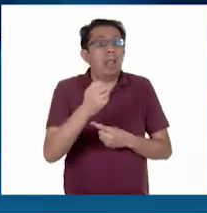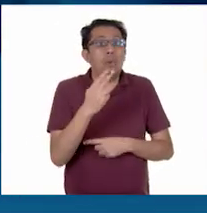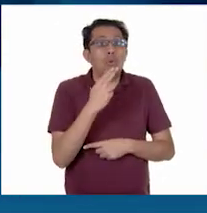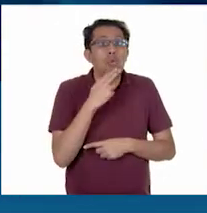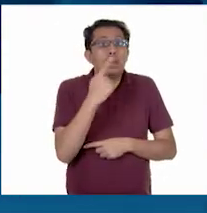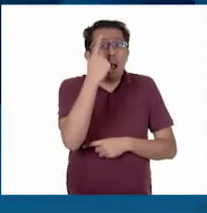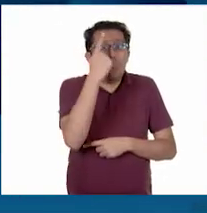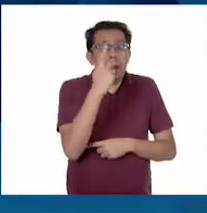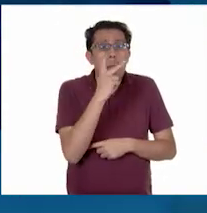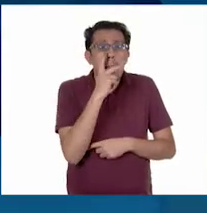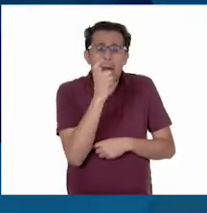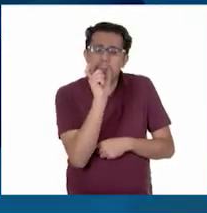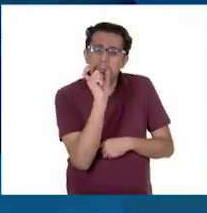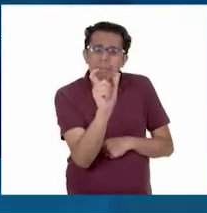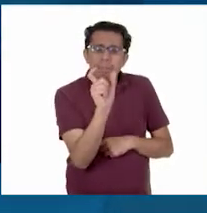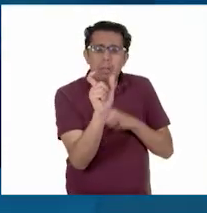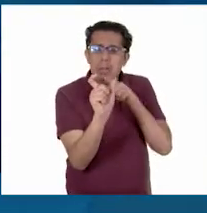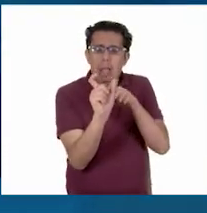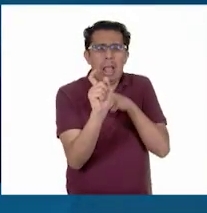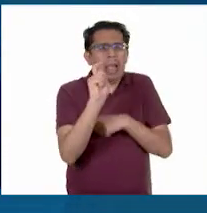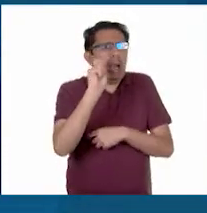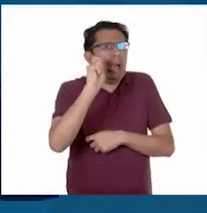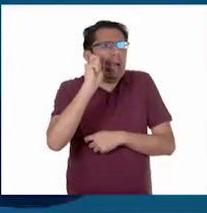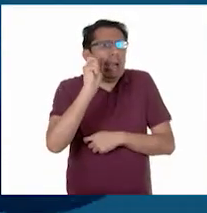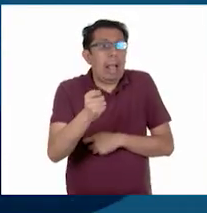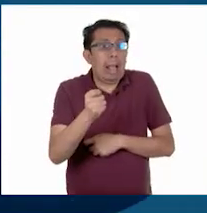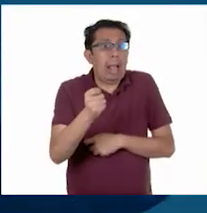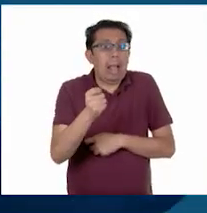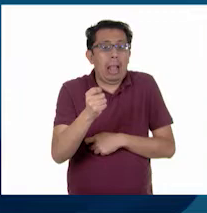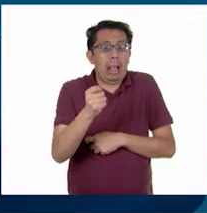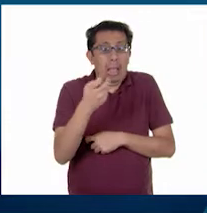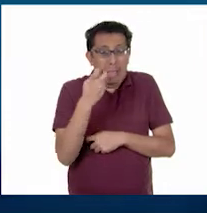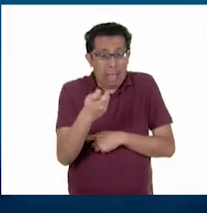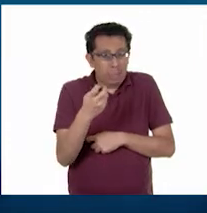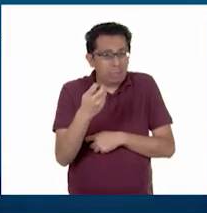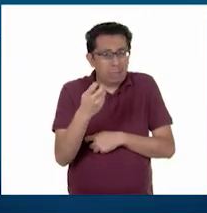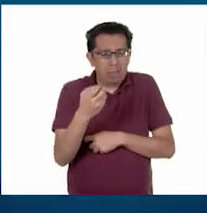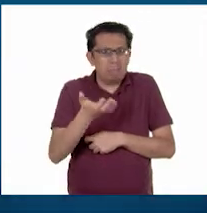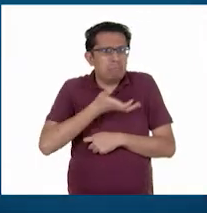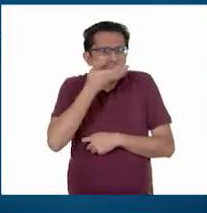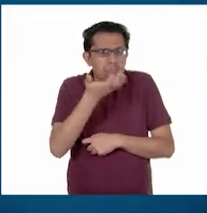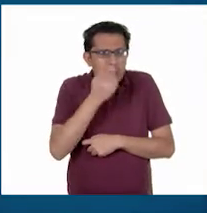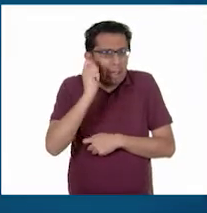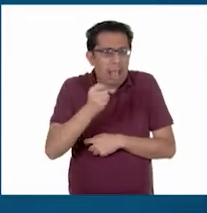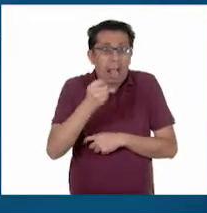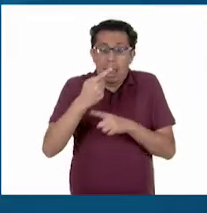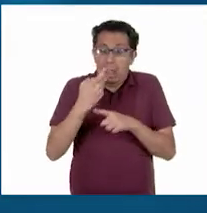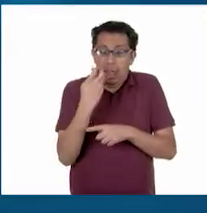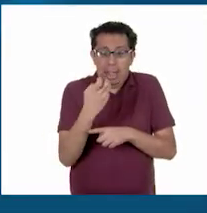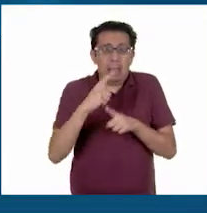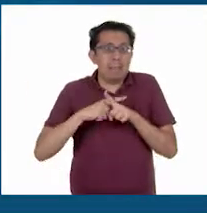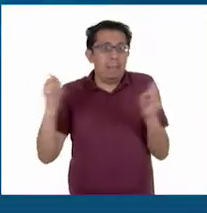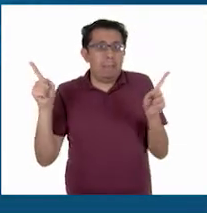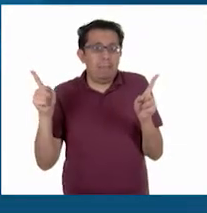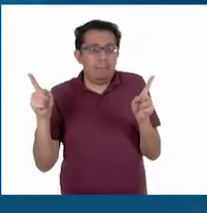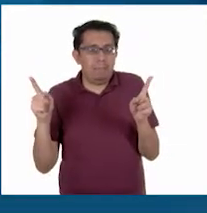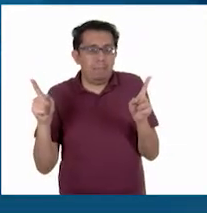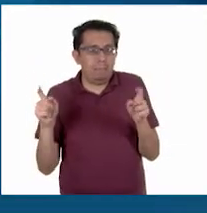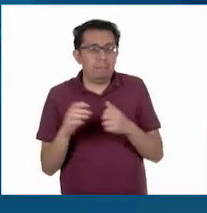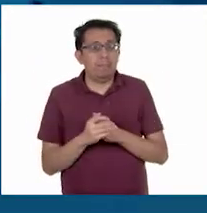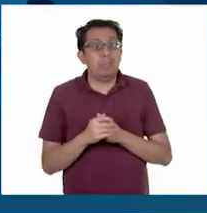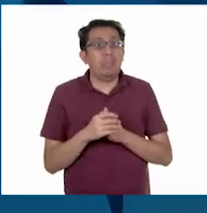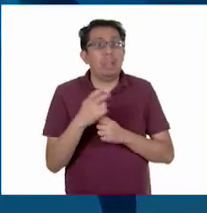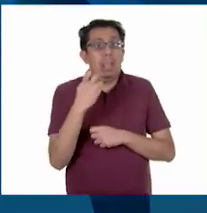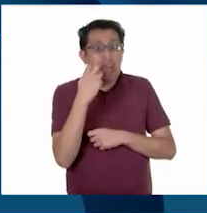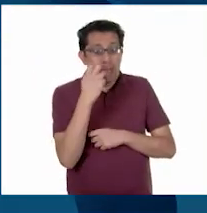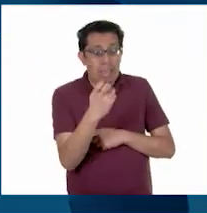o expresión con un significado distinto al que habitualmente se le asigna. La relación del término utilizado